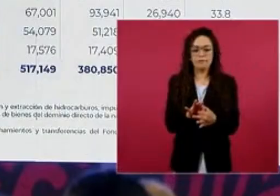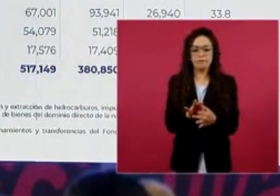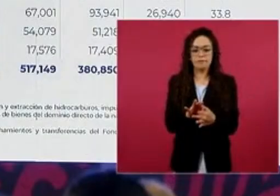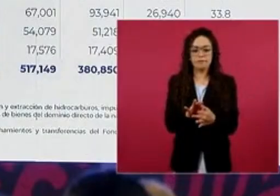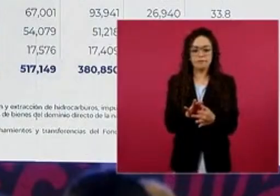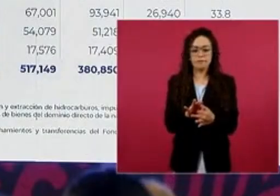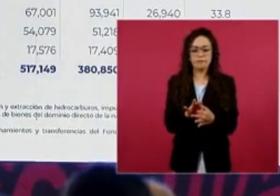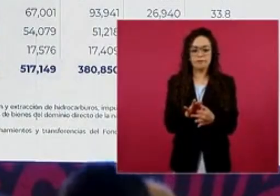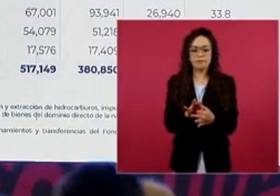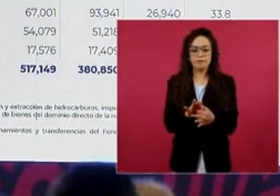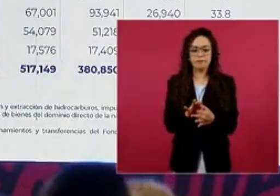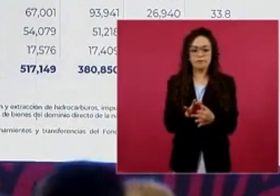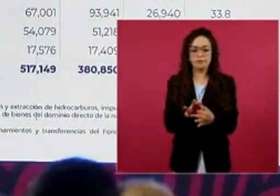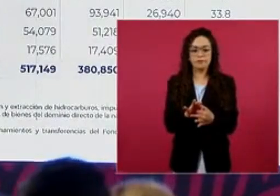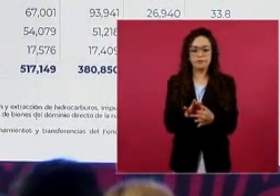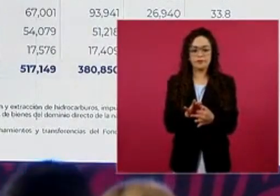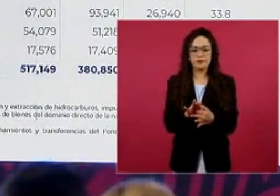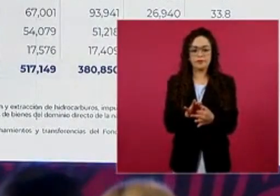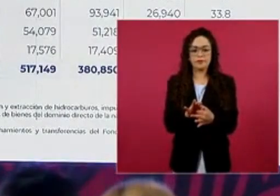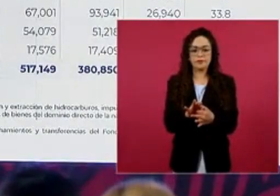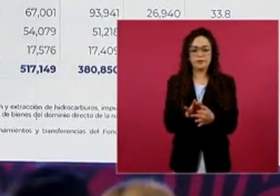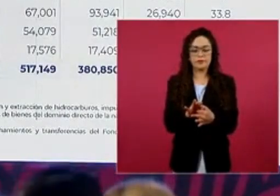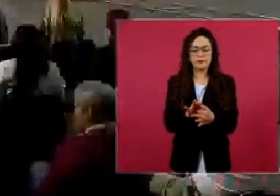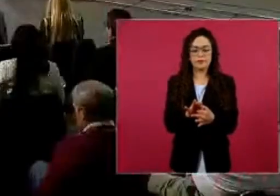la autorización